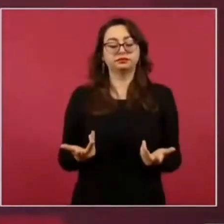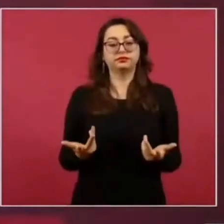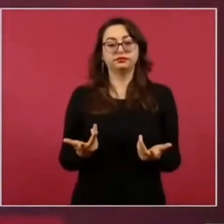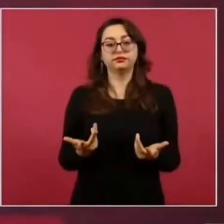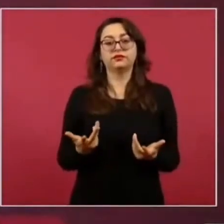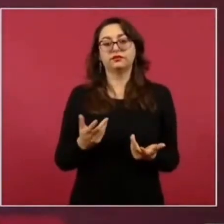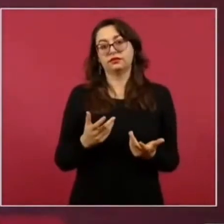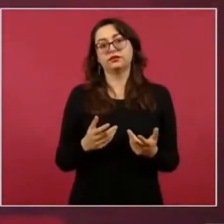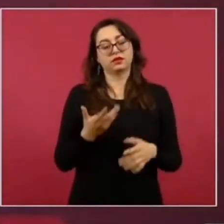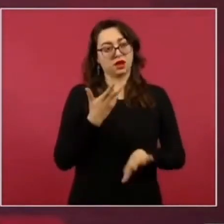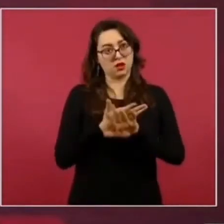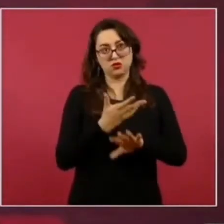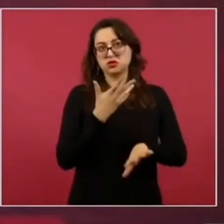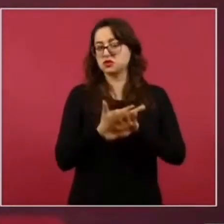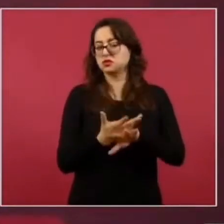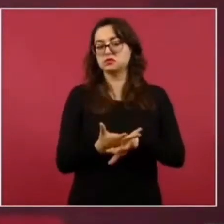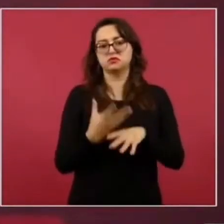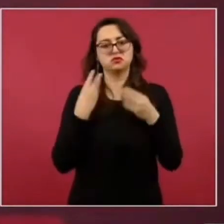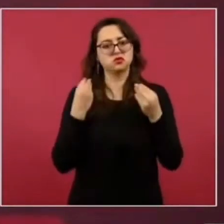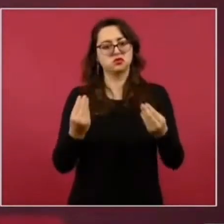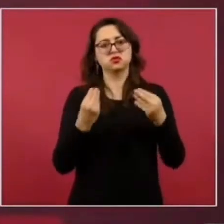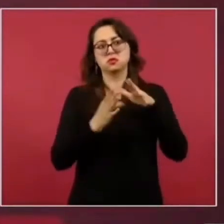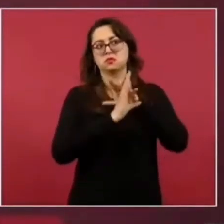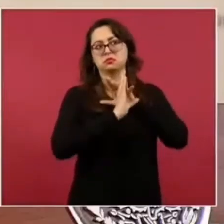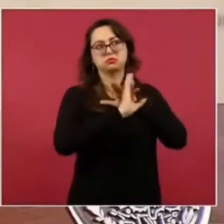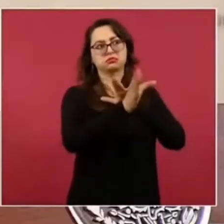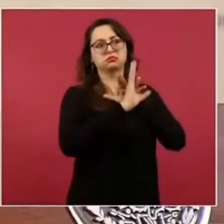a Estados Unidos. Esto ya